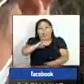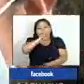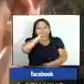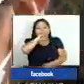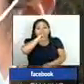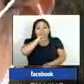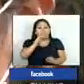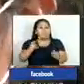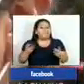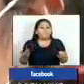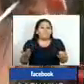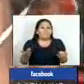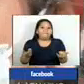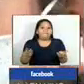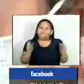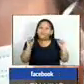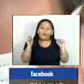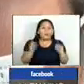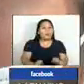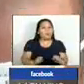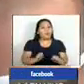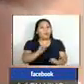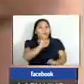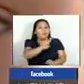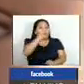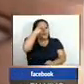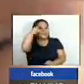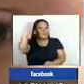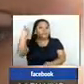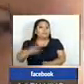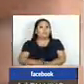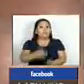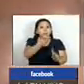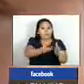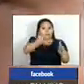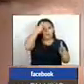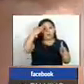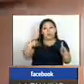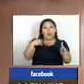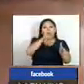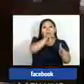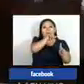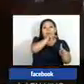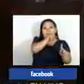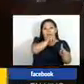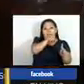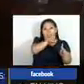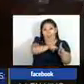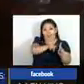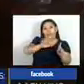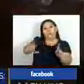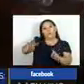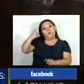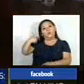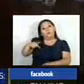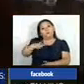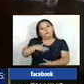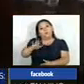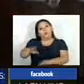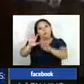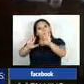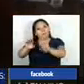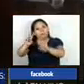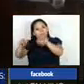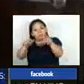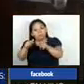pero no cumplió ese deseo de él sí Reina es tía de Danilo un menor de 17 años quien emprendió